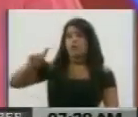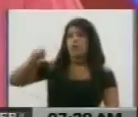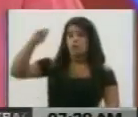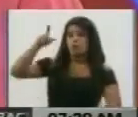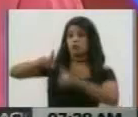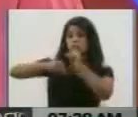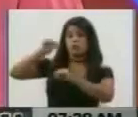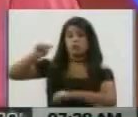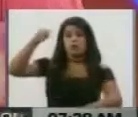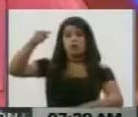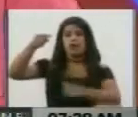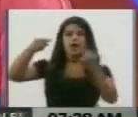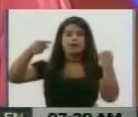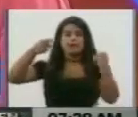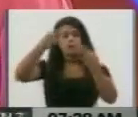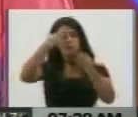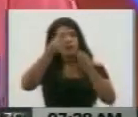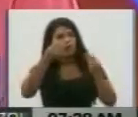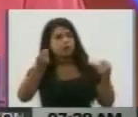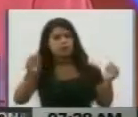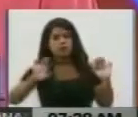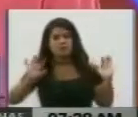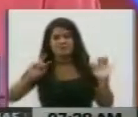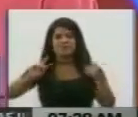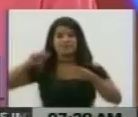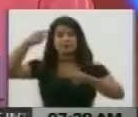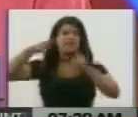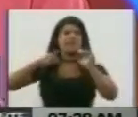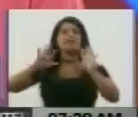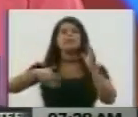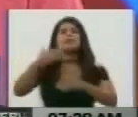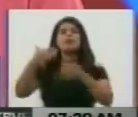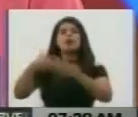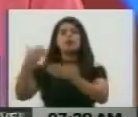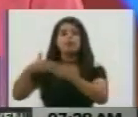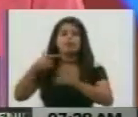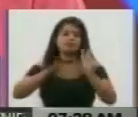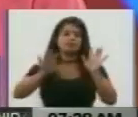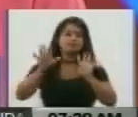acuerda nadie de lo que era, ¿no? Esa lógica, digamos,